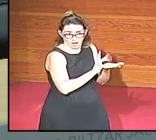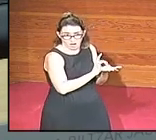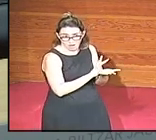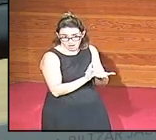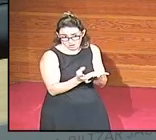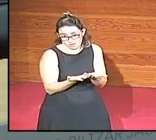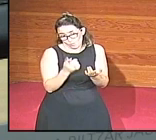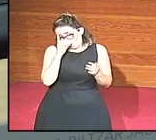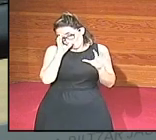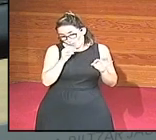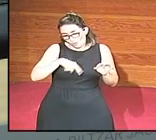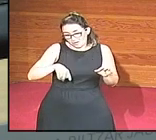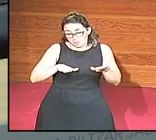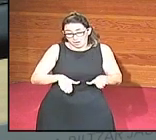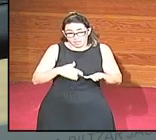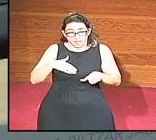sea,